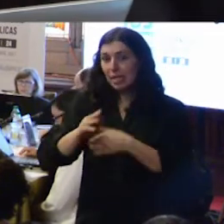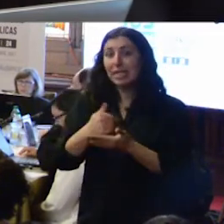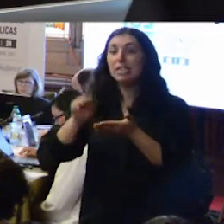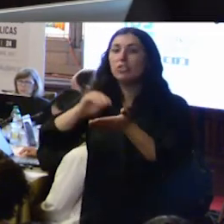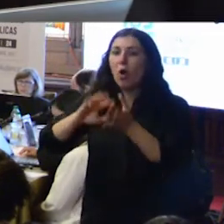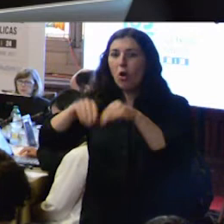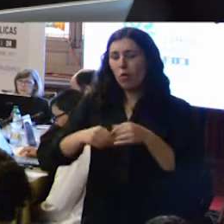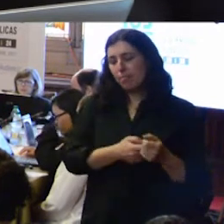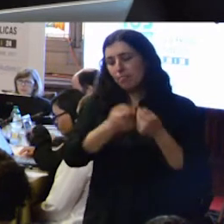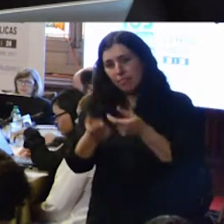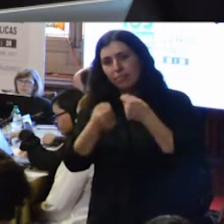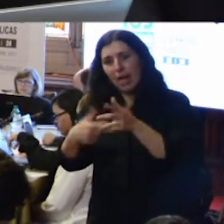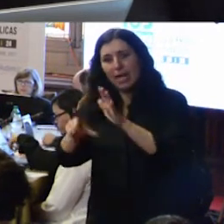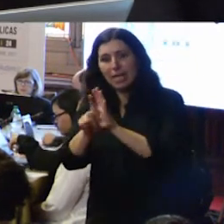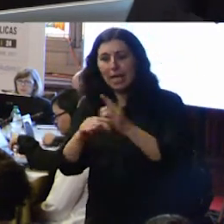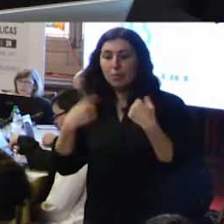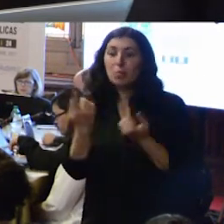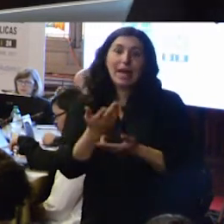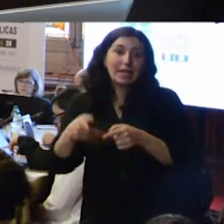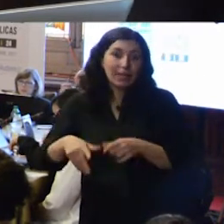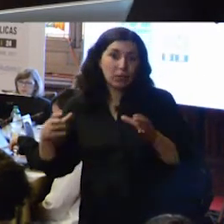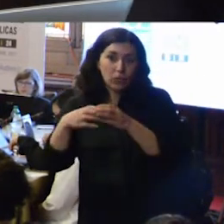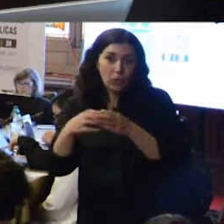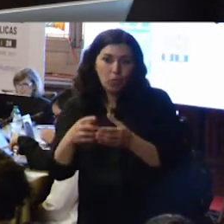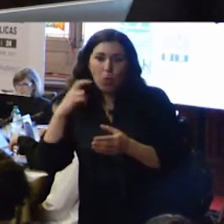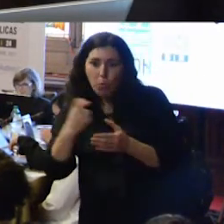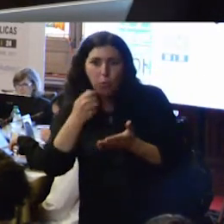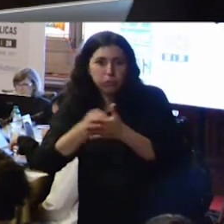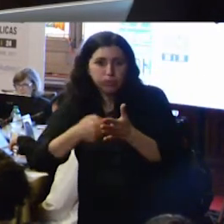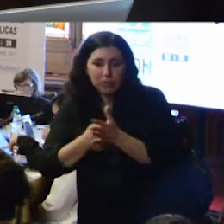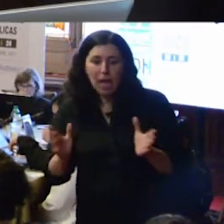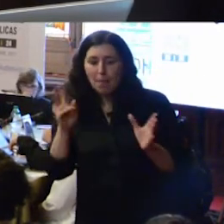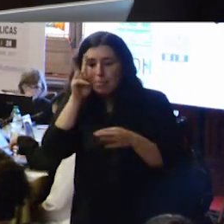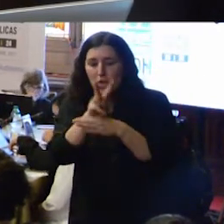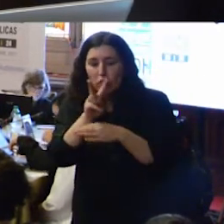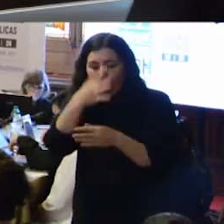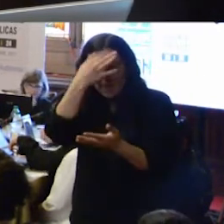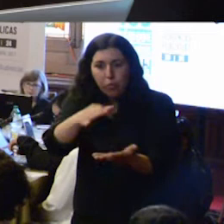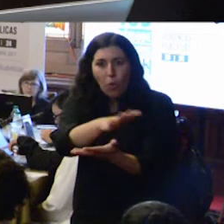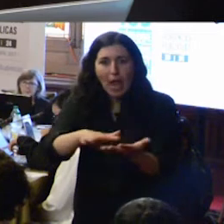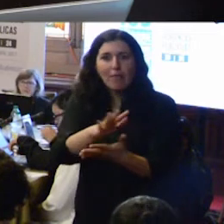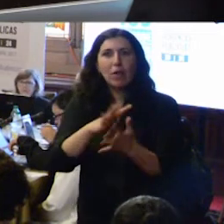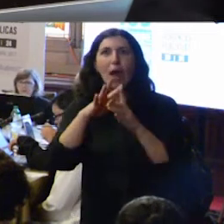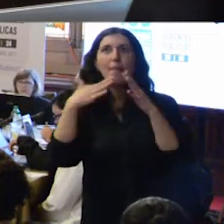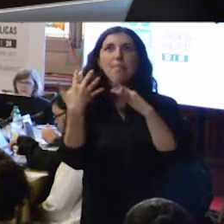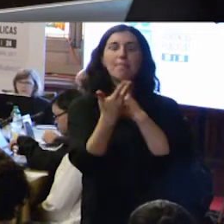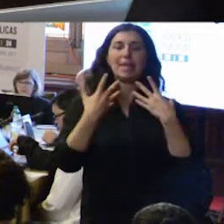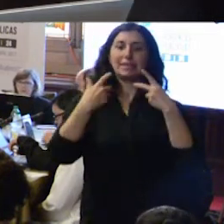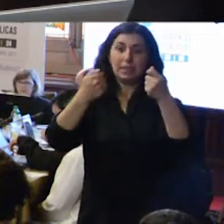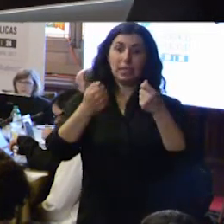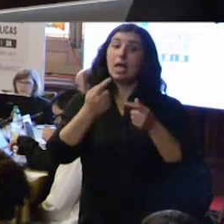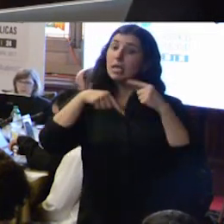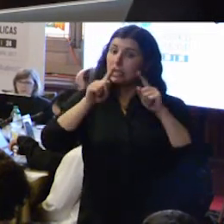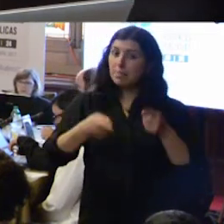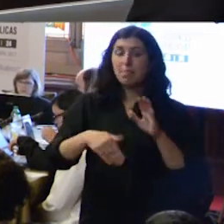que buscan proteger a la comunidad y a su derecho a vivir en un ambiente sano. El caso más preocupante es el de secuestro de